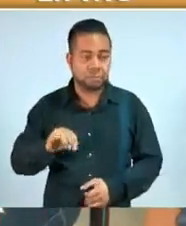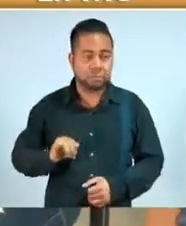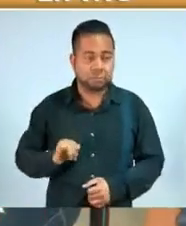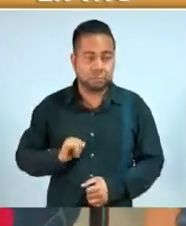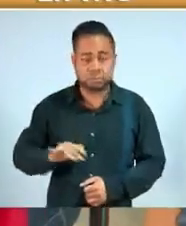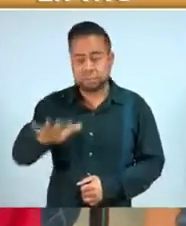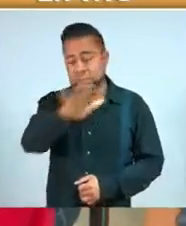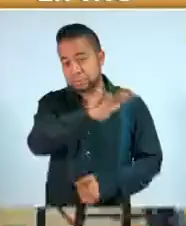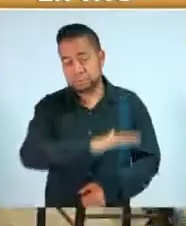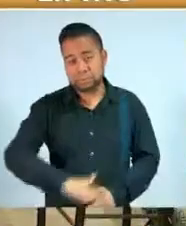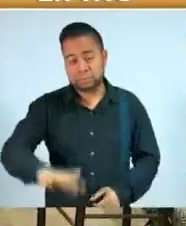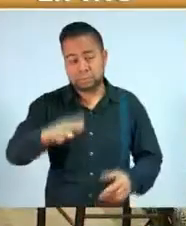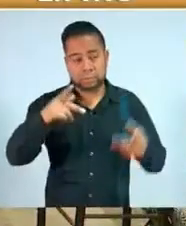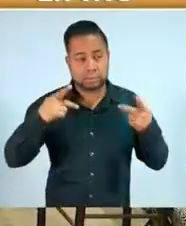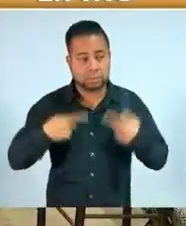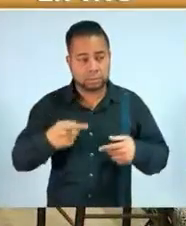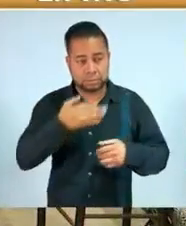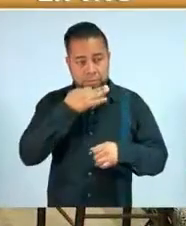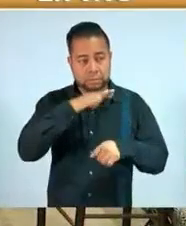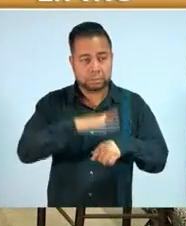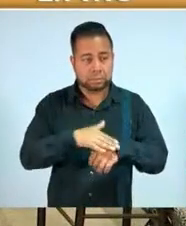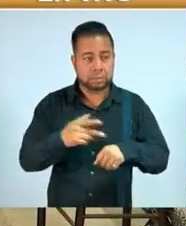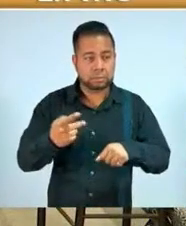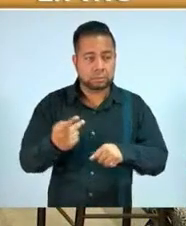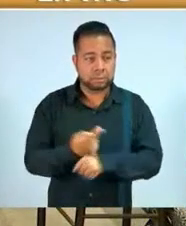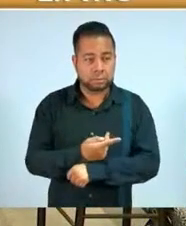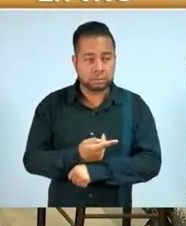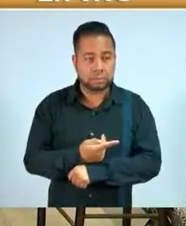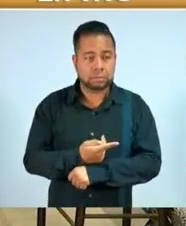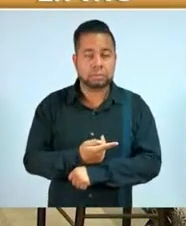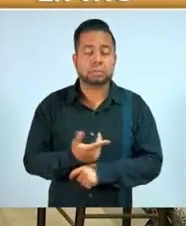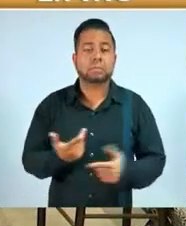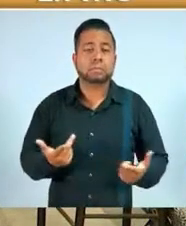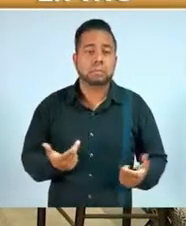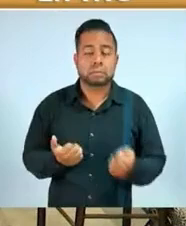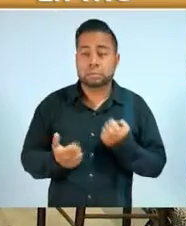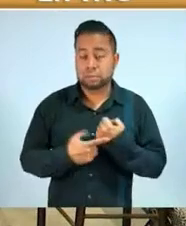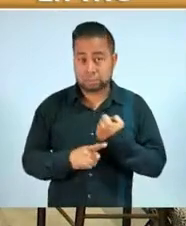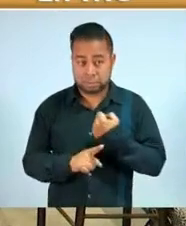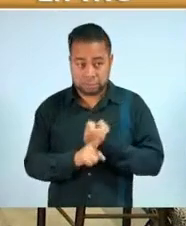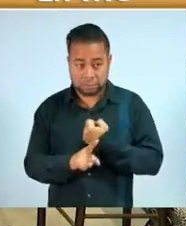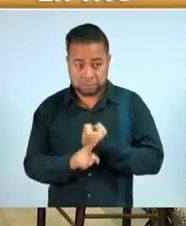que la ciudadanía se entere de que, pues bueno, o puede considerarse algún problema